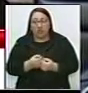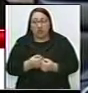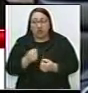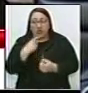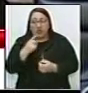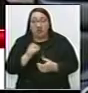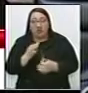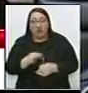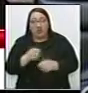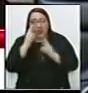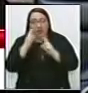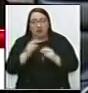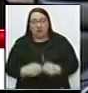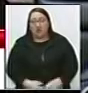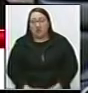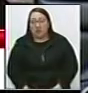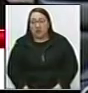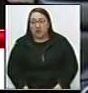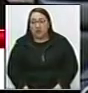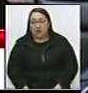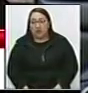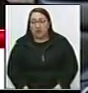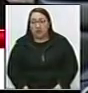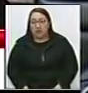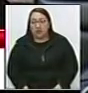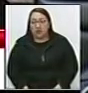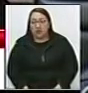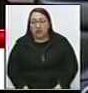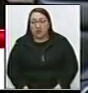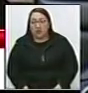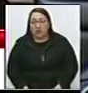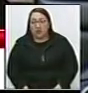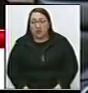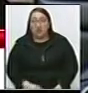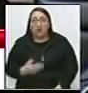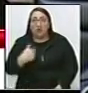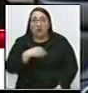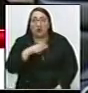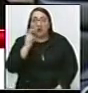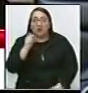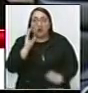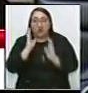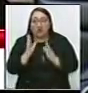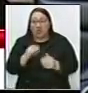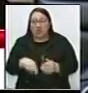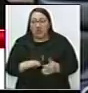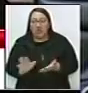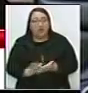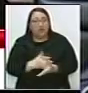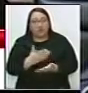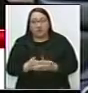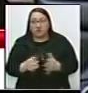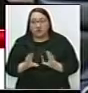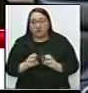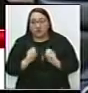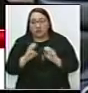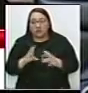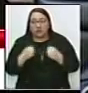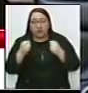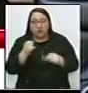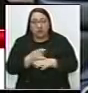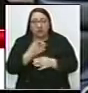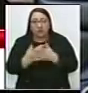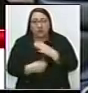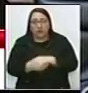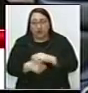es respetarla. Nosotros hemos escuchado con atención y acá nadie va a dejar de luchar contra